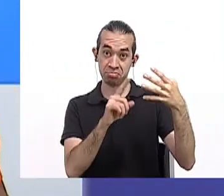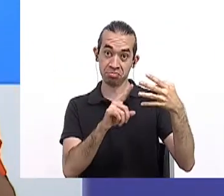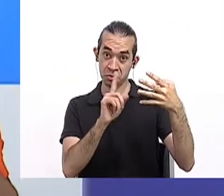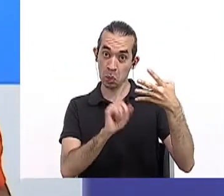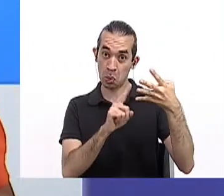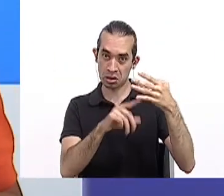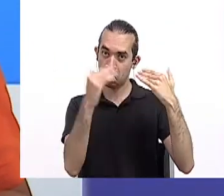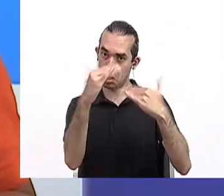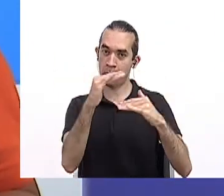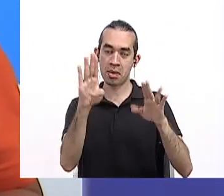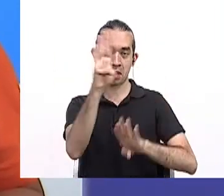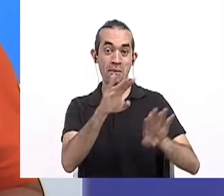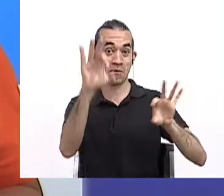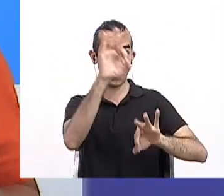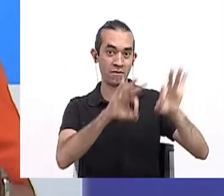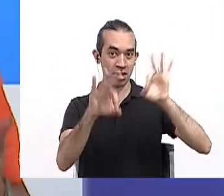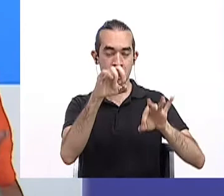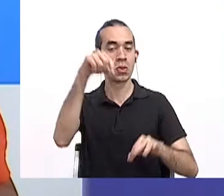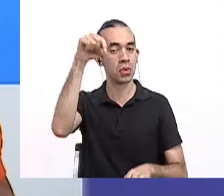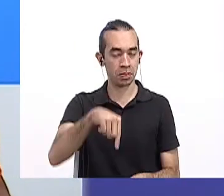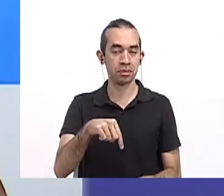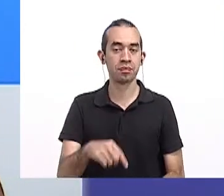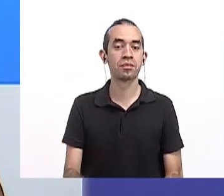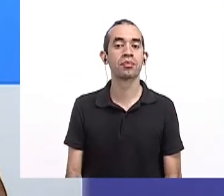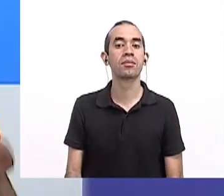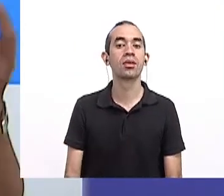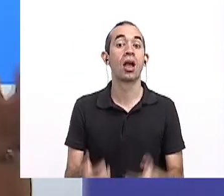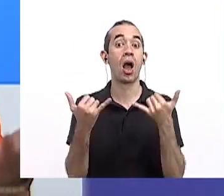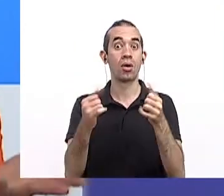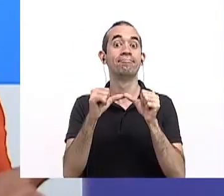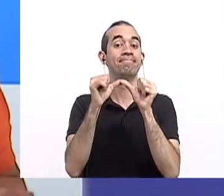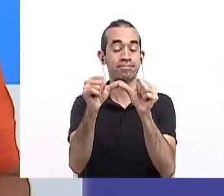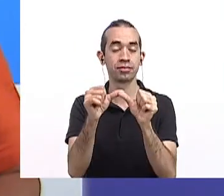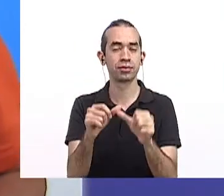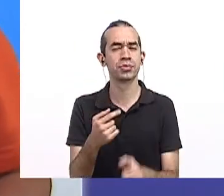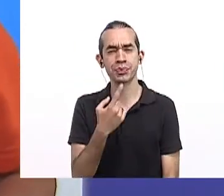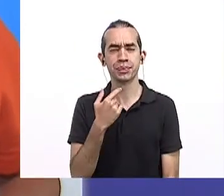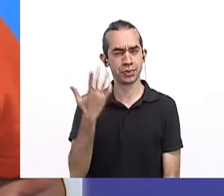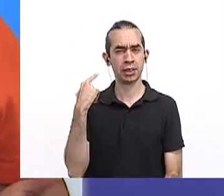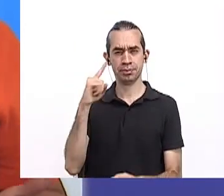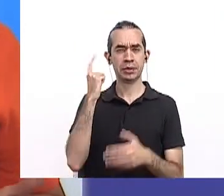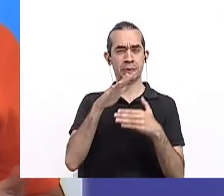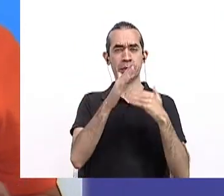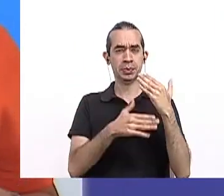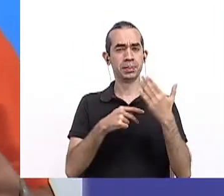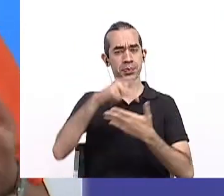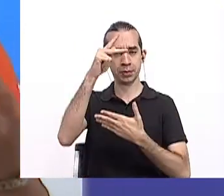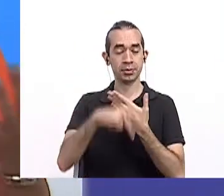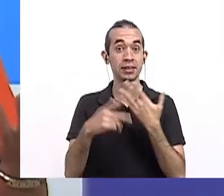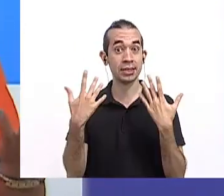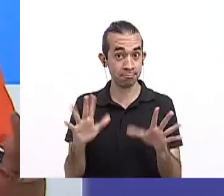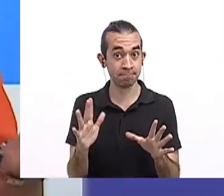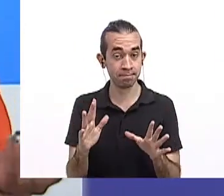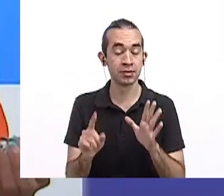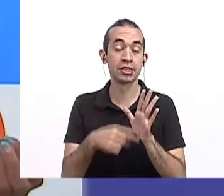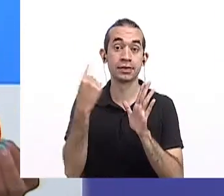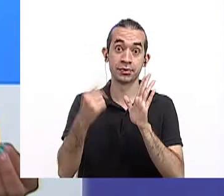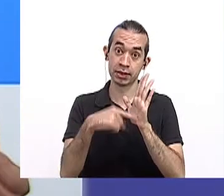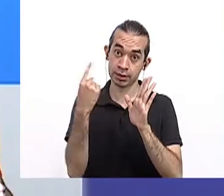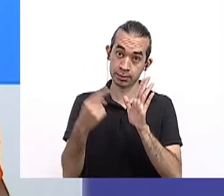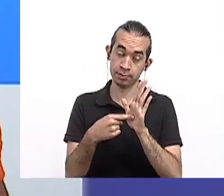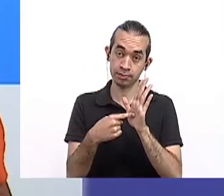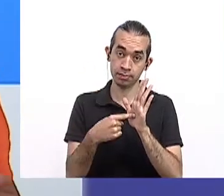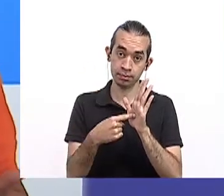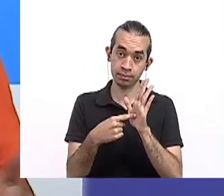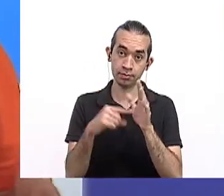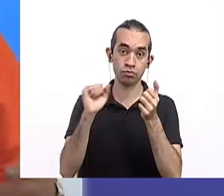biofísico del día de hoy vamos a continuar yo les decía en la primera parte del programa que a veces relacionamos